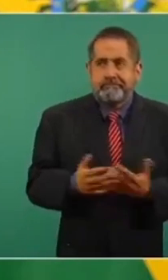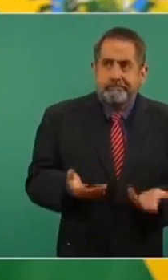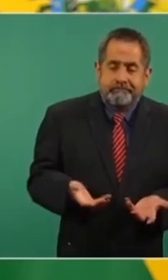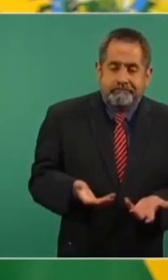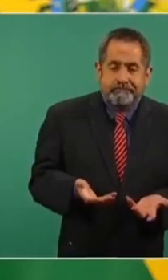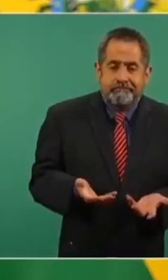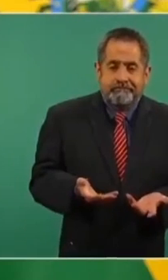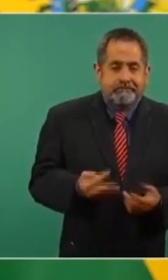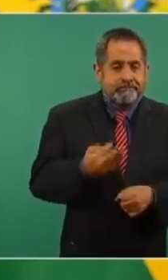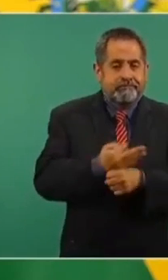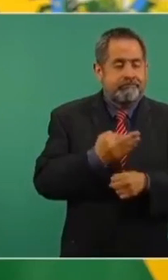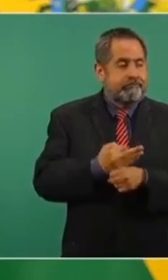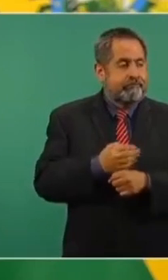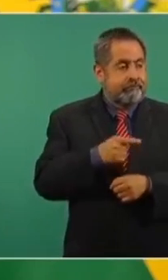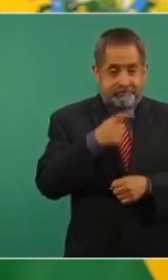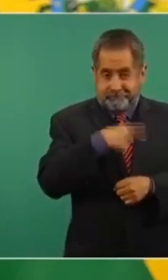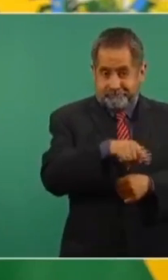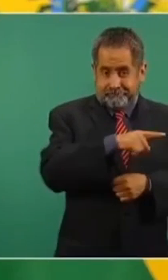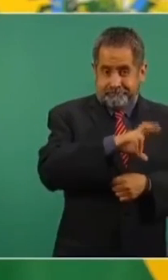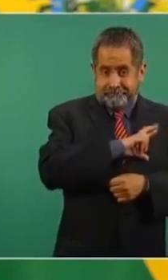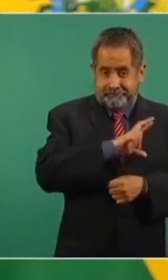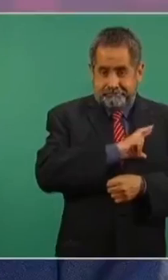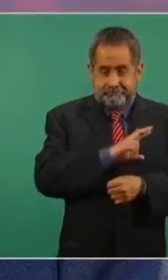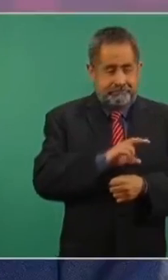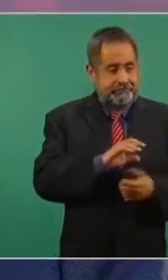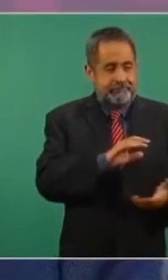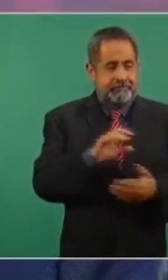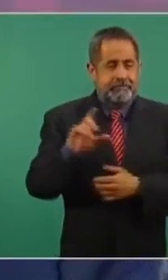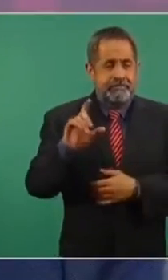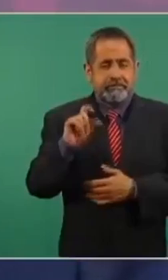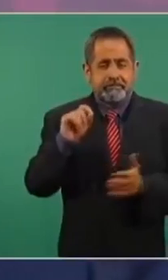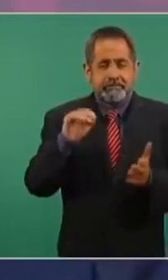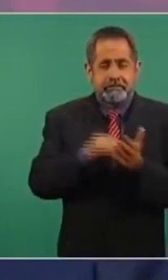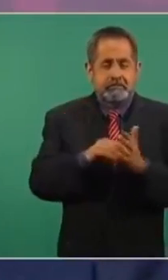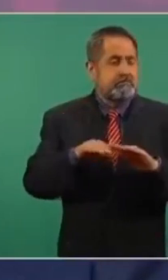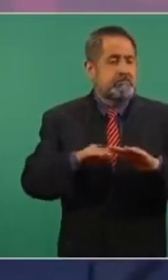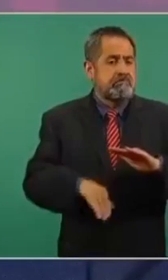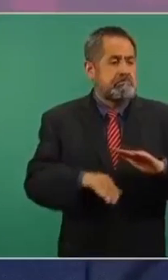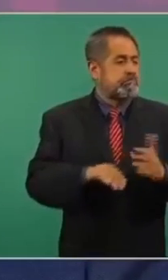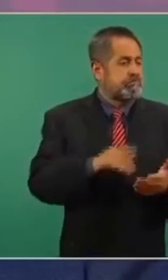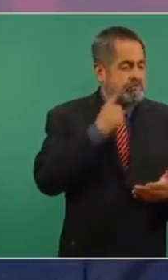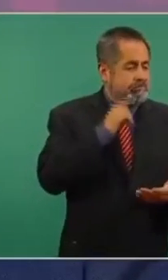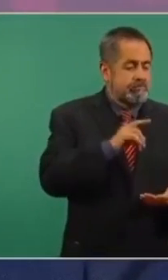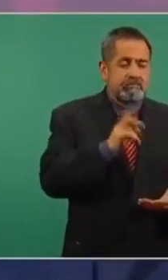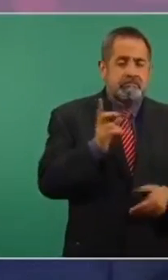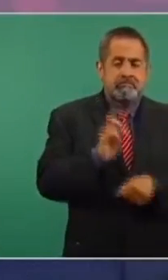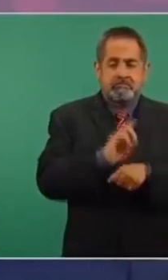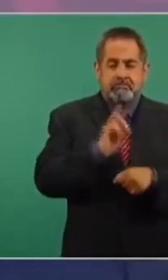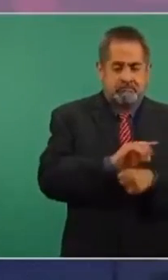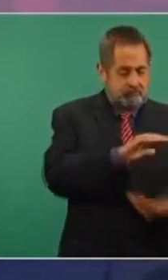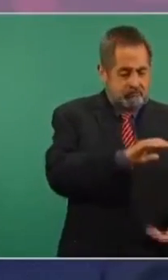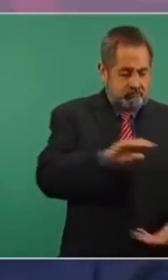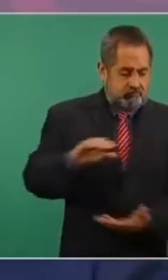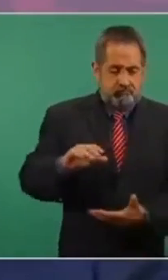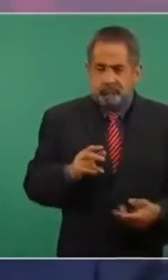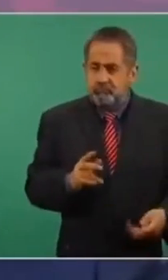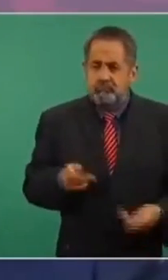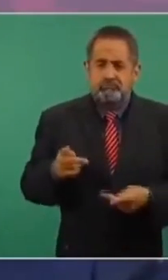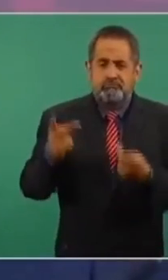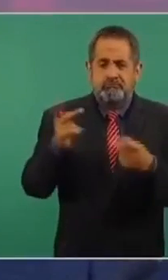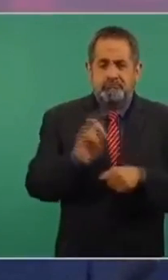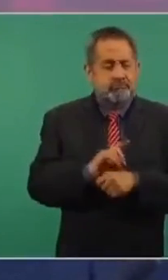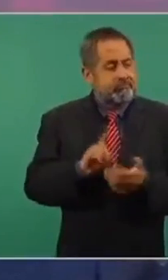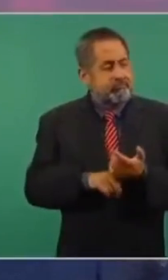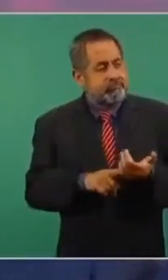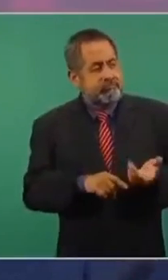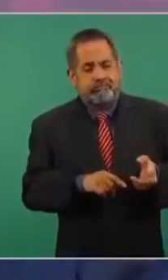llega ni a 20,000 barriles diarios lo que producen las